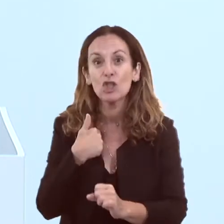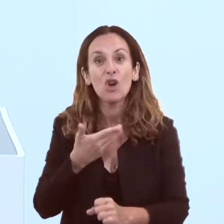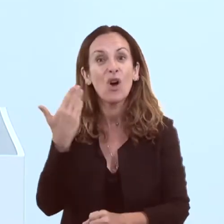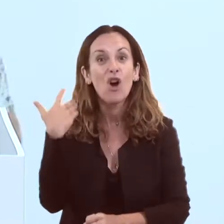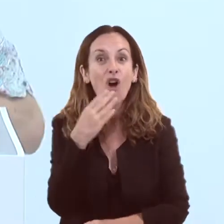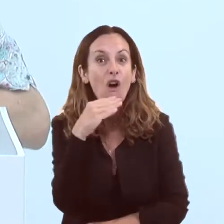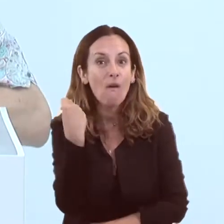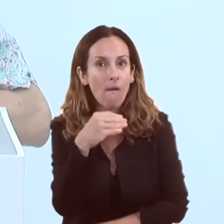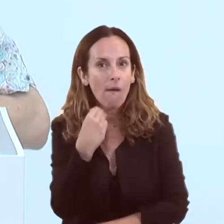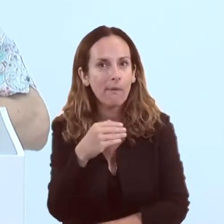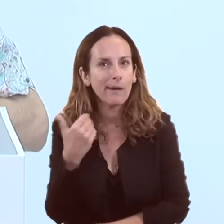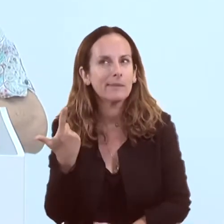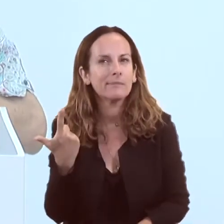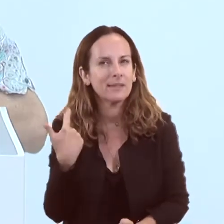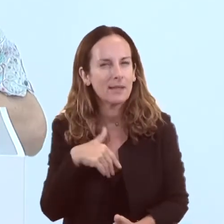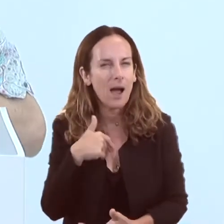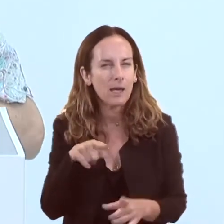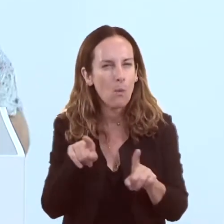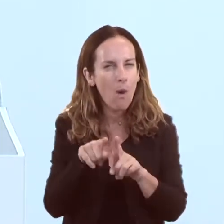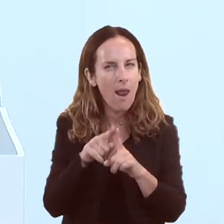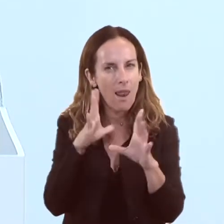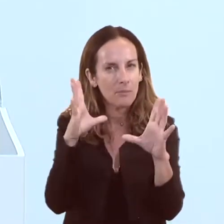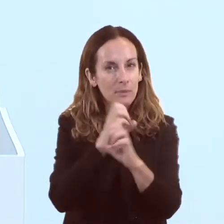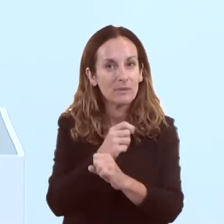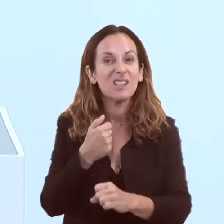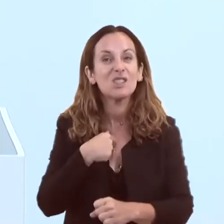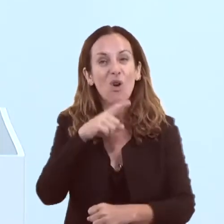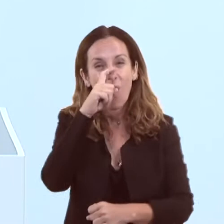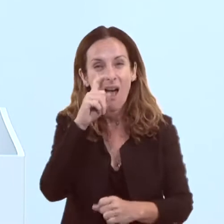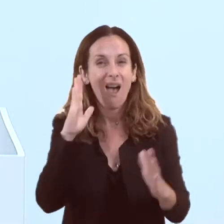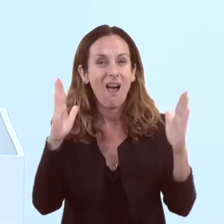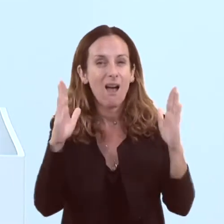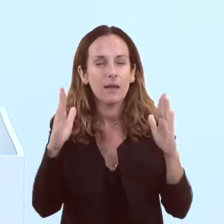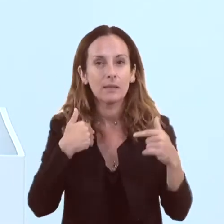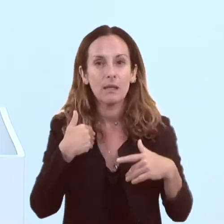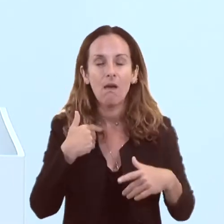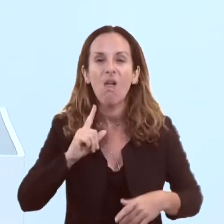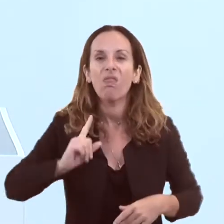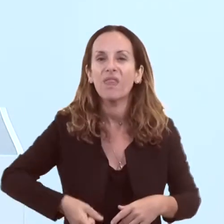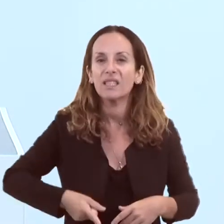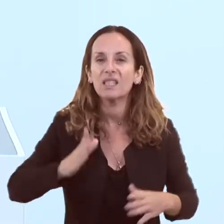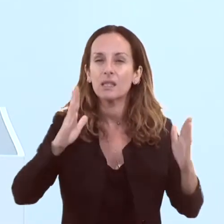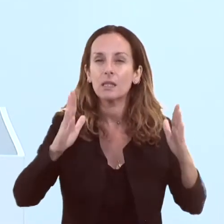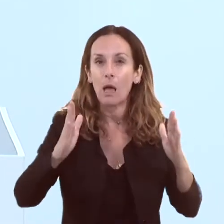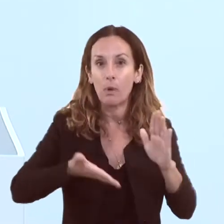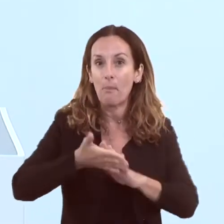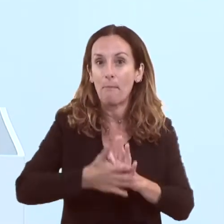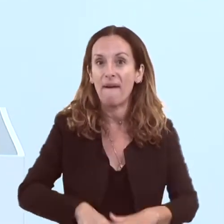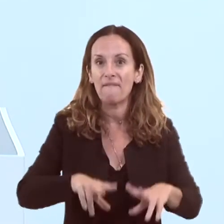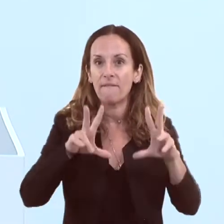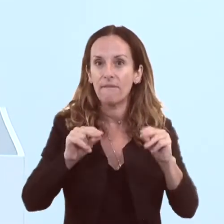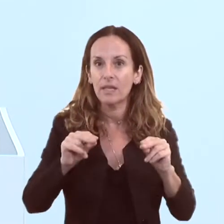desde el momento en que mi generación estábamos Digamos como viviendo el final de La dictadura A la vez preocupados con los